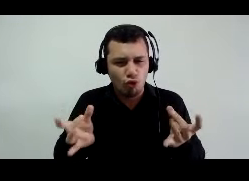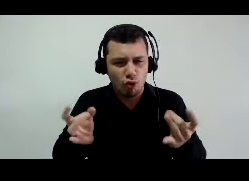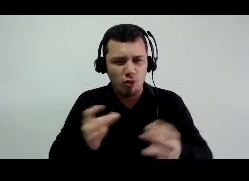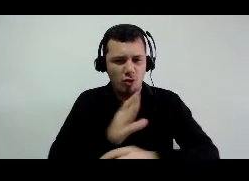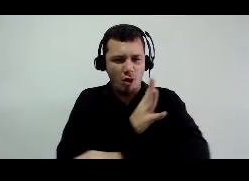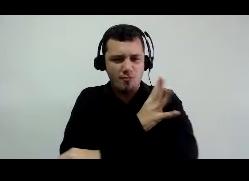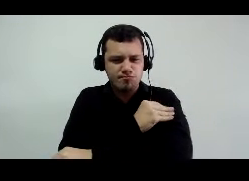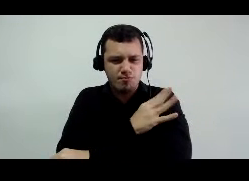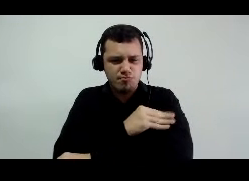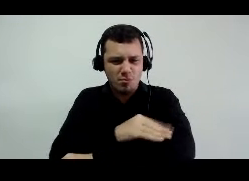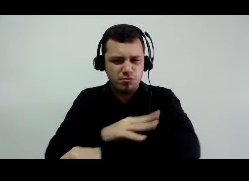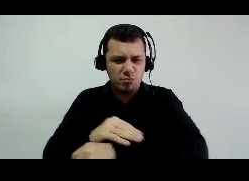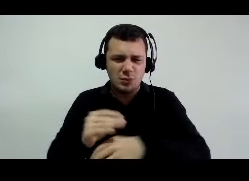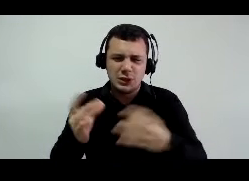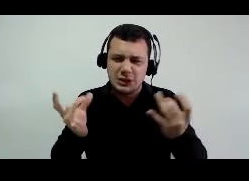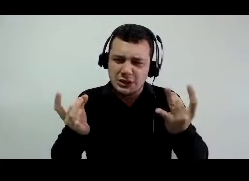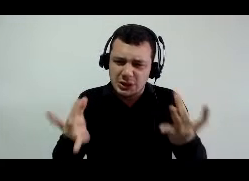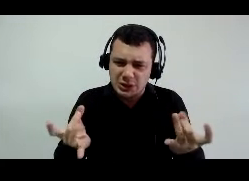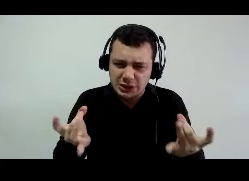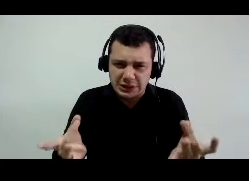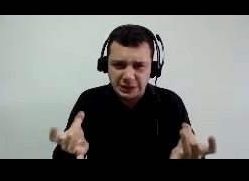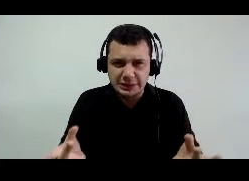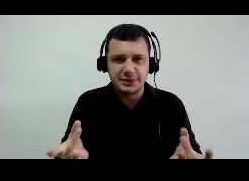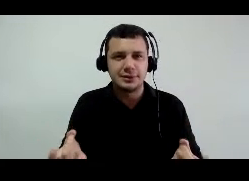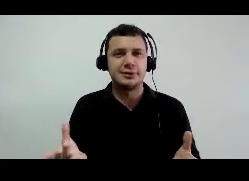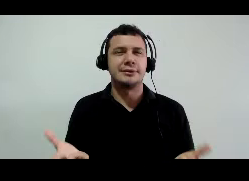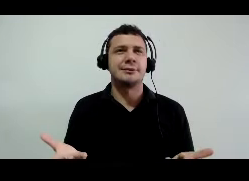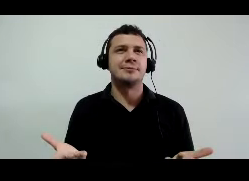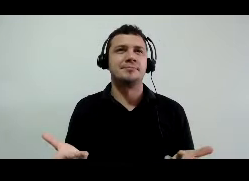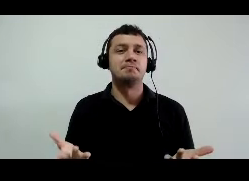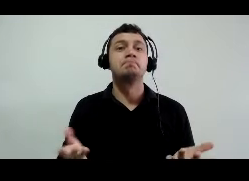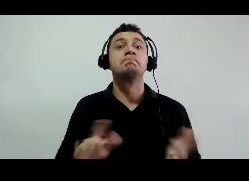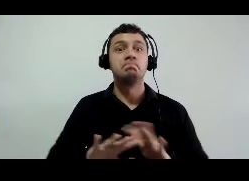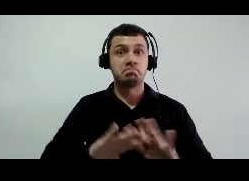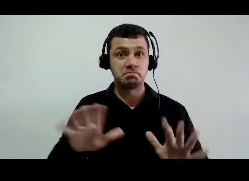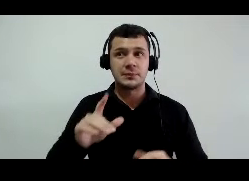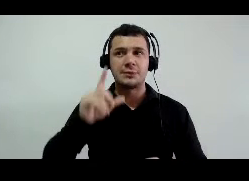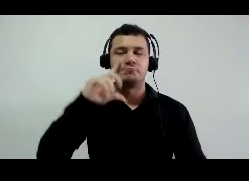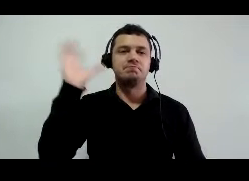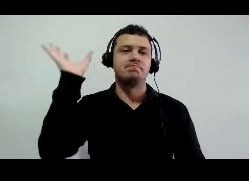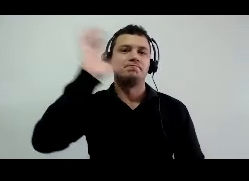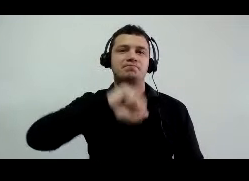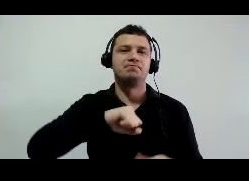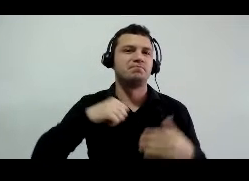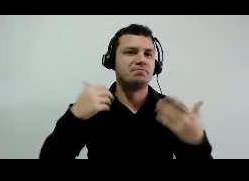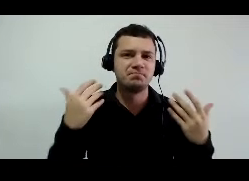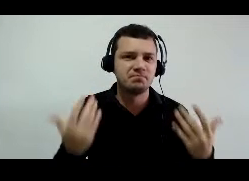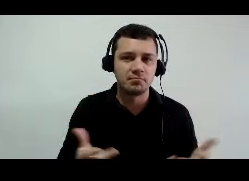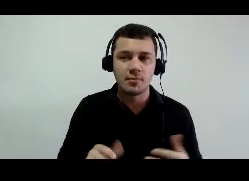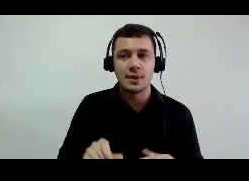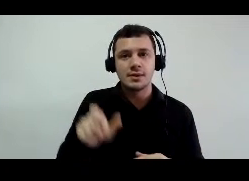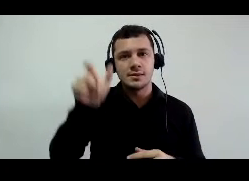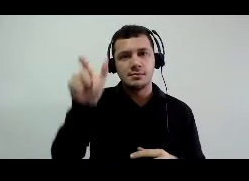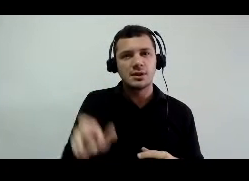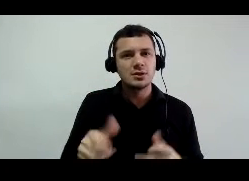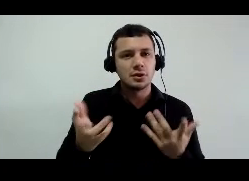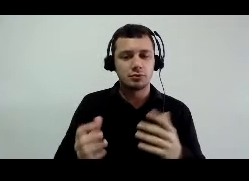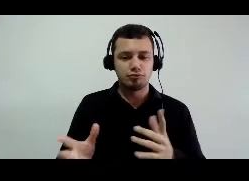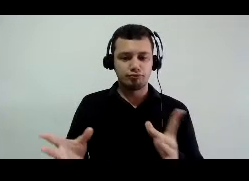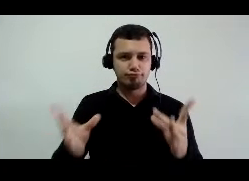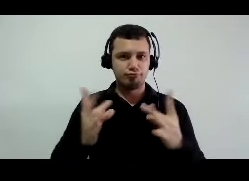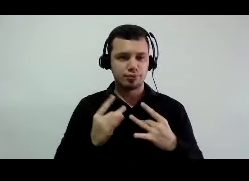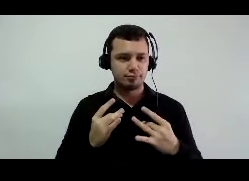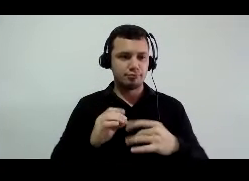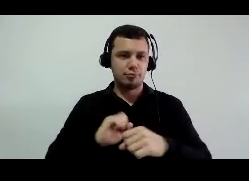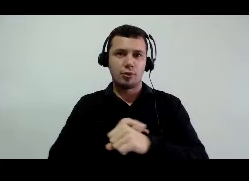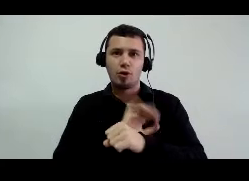muscular. Ya hemos encontrado que los pacientes con diagnóstico o con sintomatología de COVID